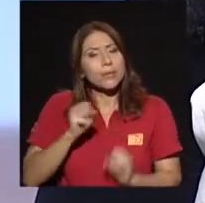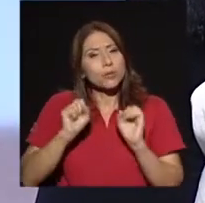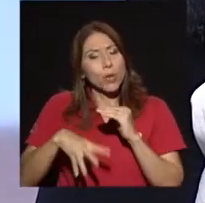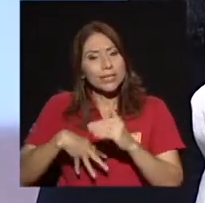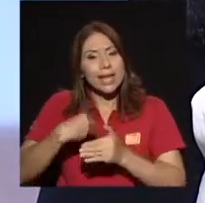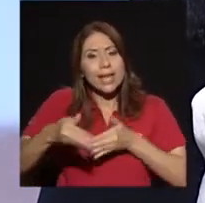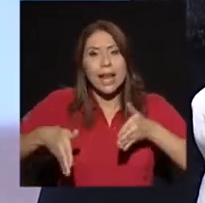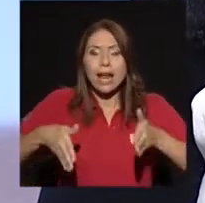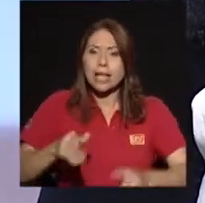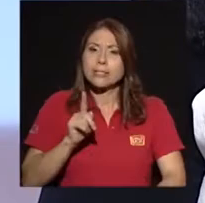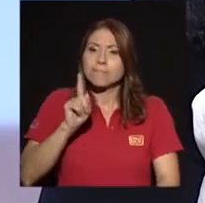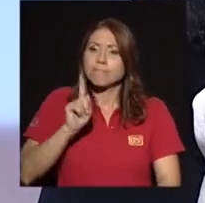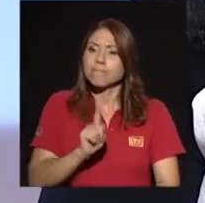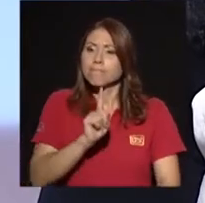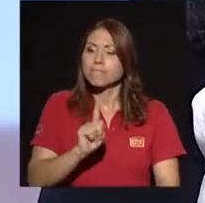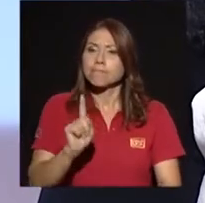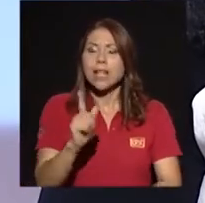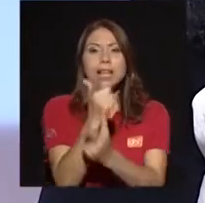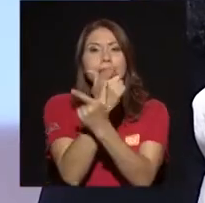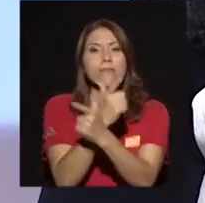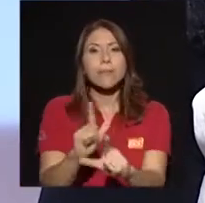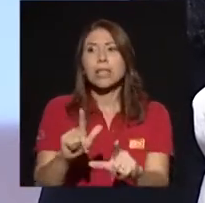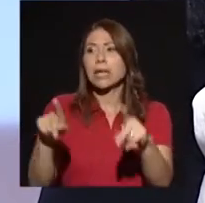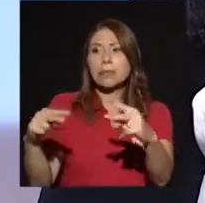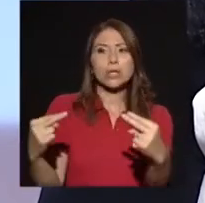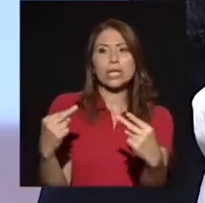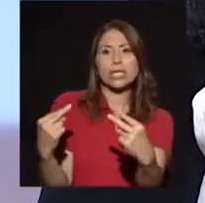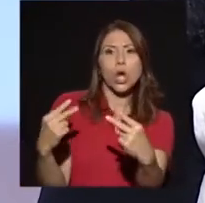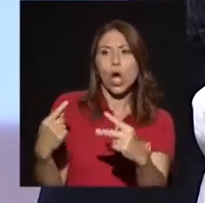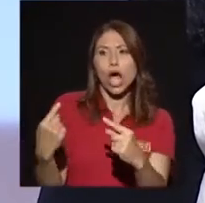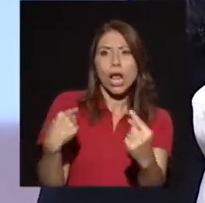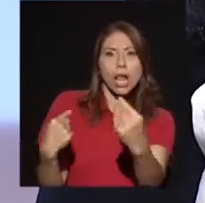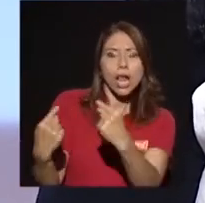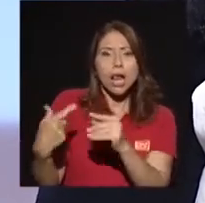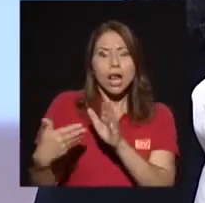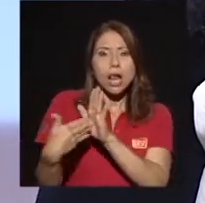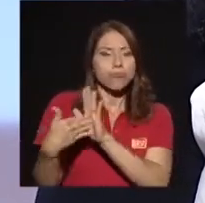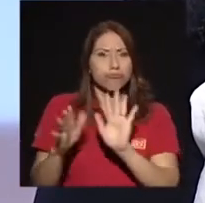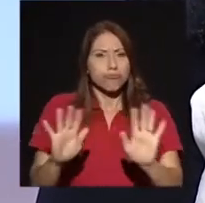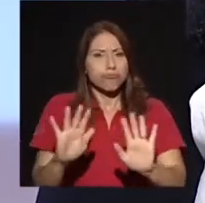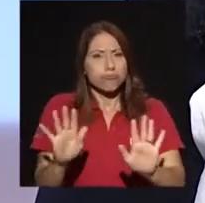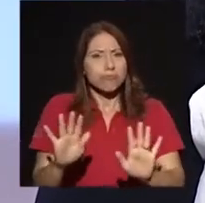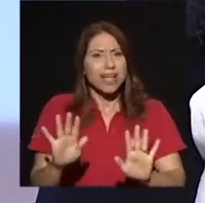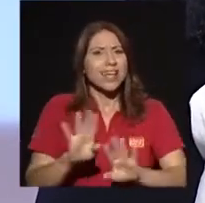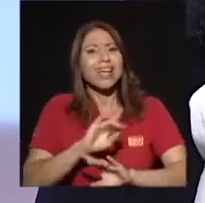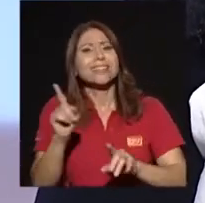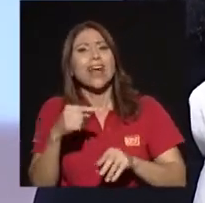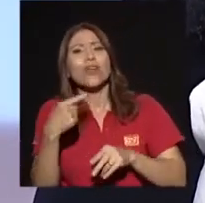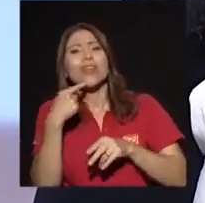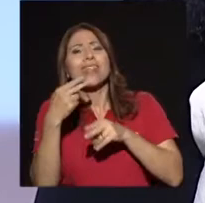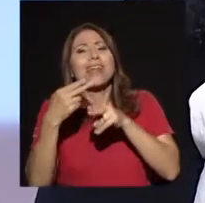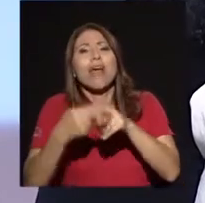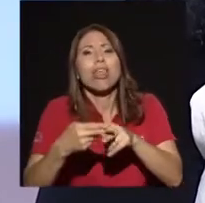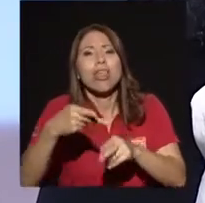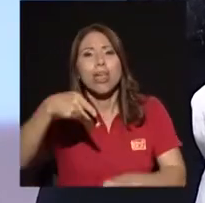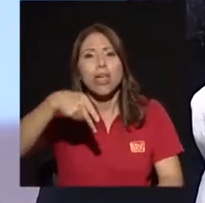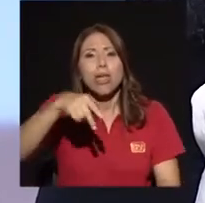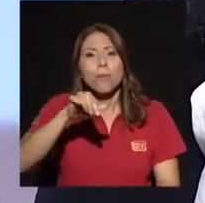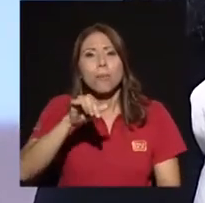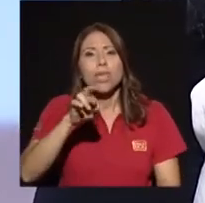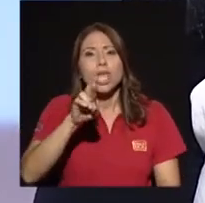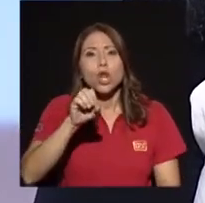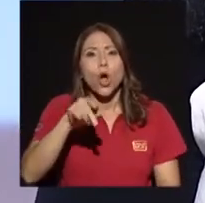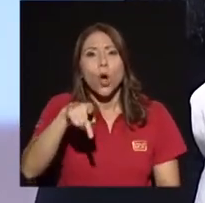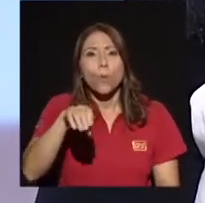sin ningún tipo de señalamiento, que la gente sí que le dejen de llamar piropos porque es una forma de